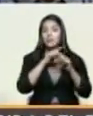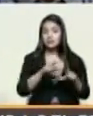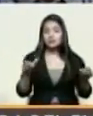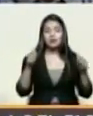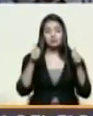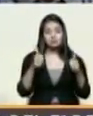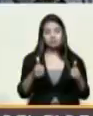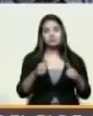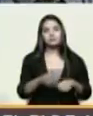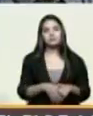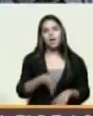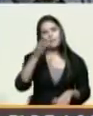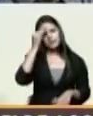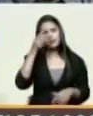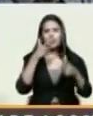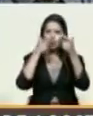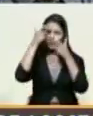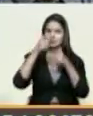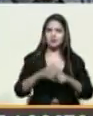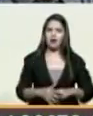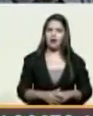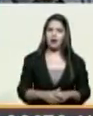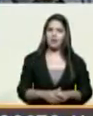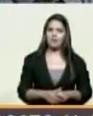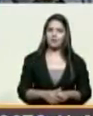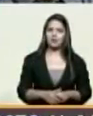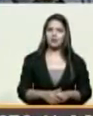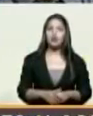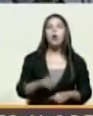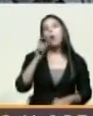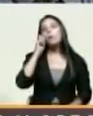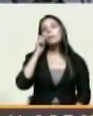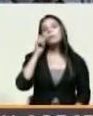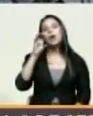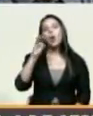mensaje. Aprendamos de Hugo Chávez. Miren,